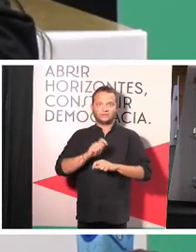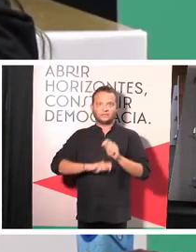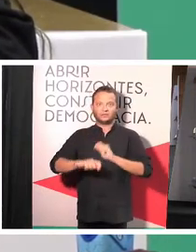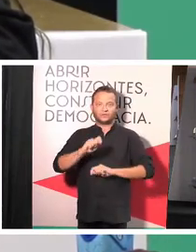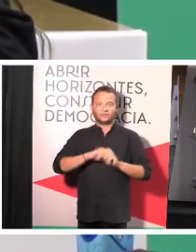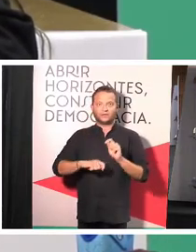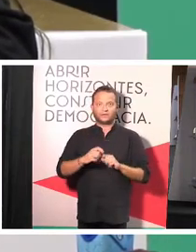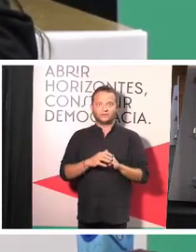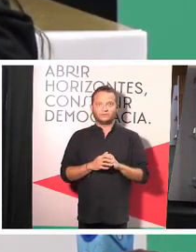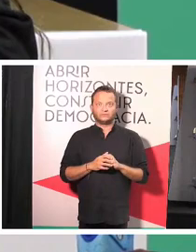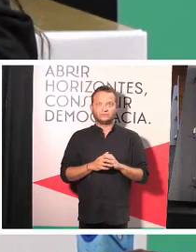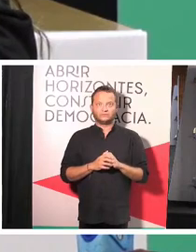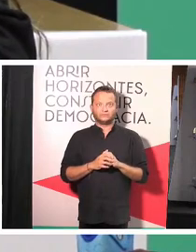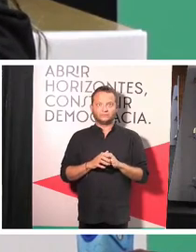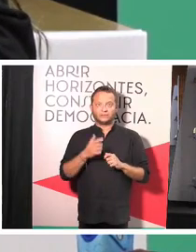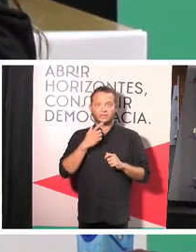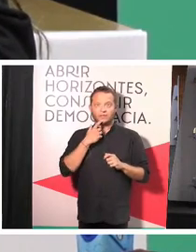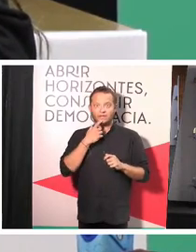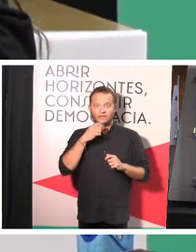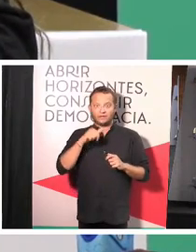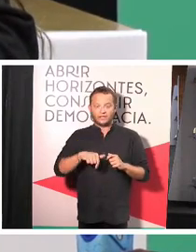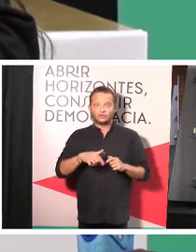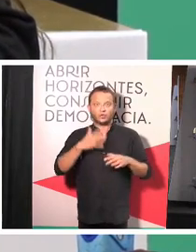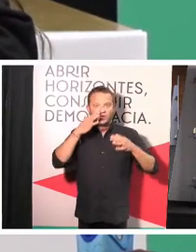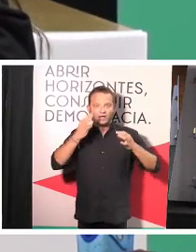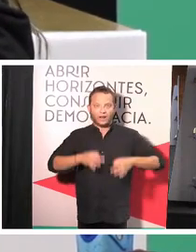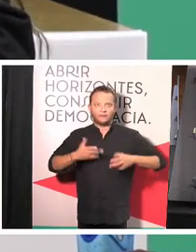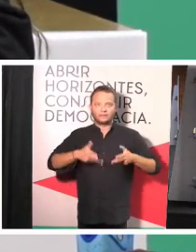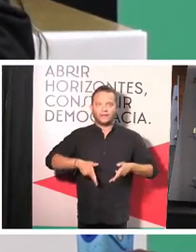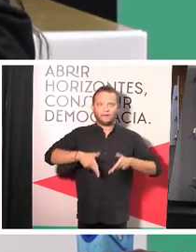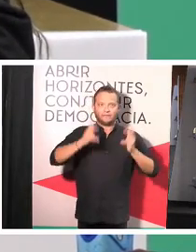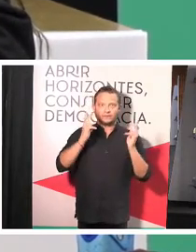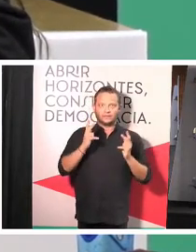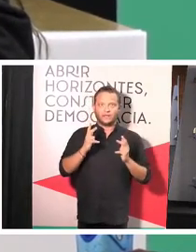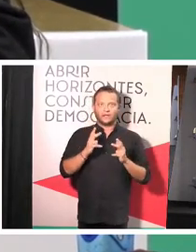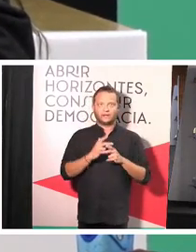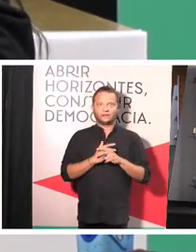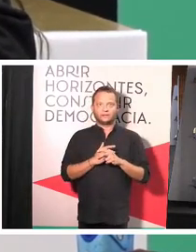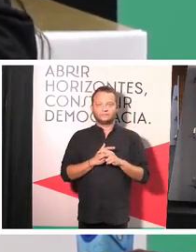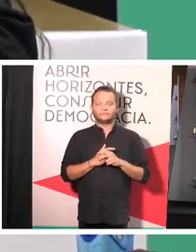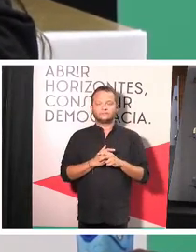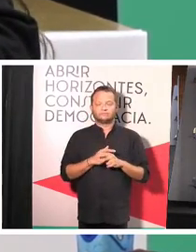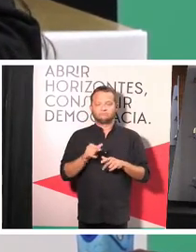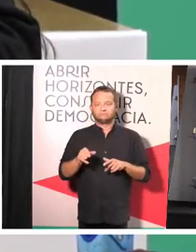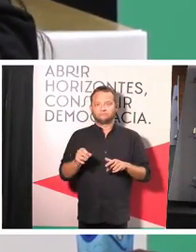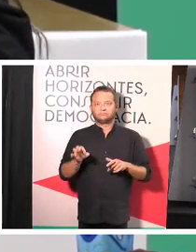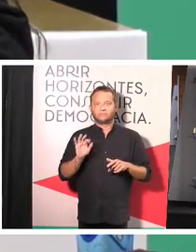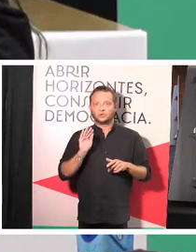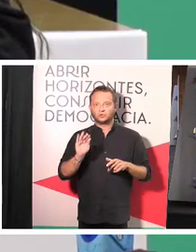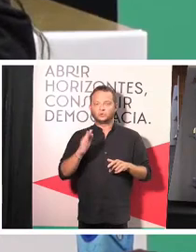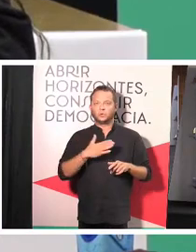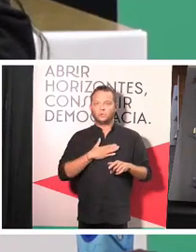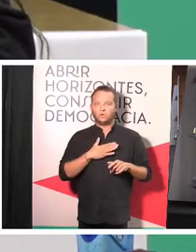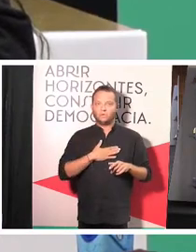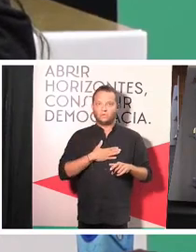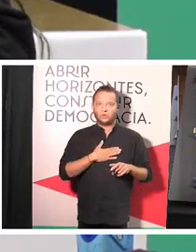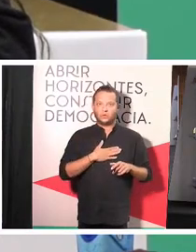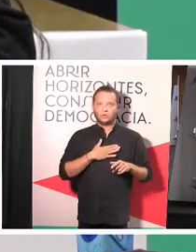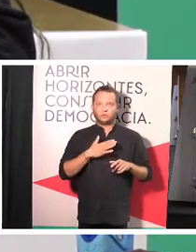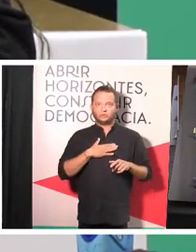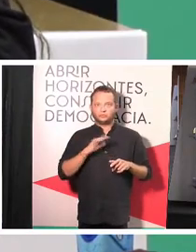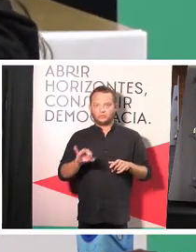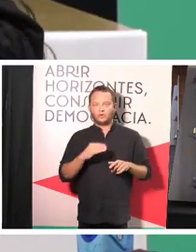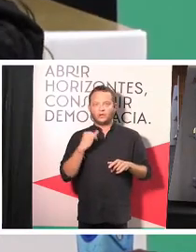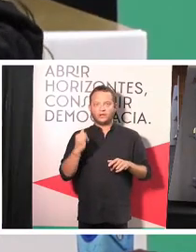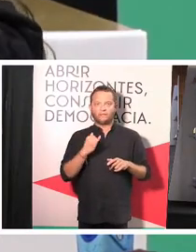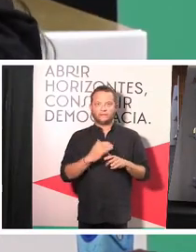asociación que digan que es que ellos realmente tienen libertad y son sus propios